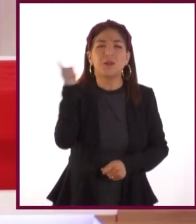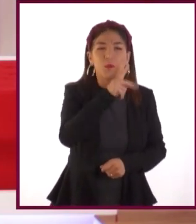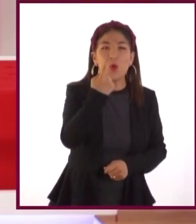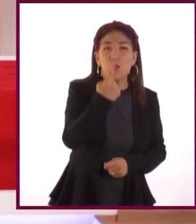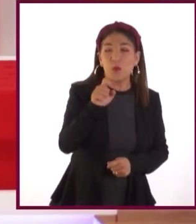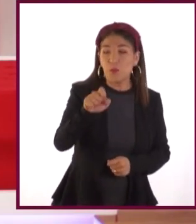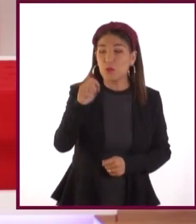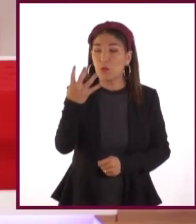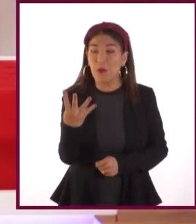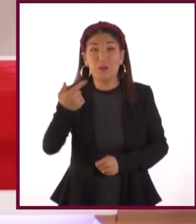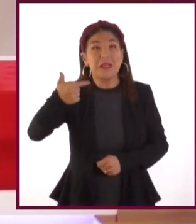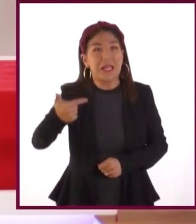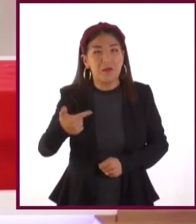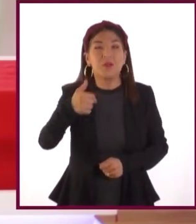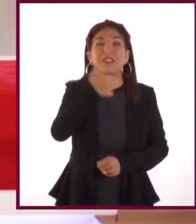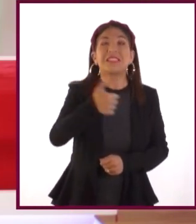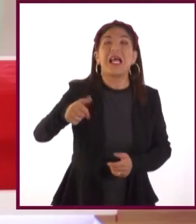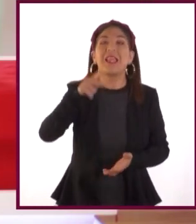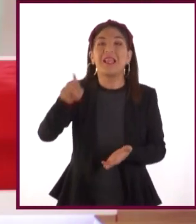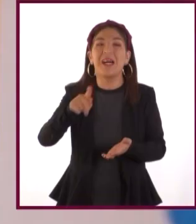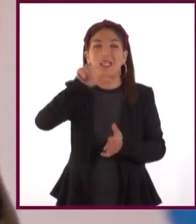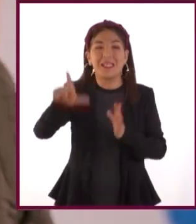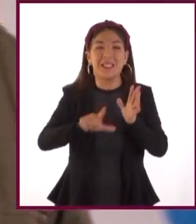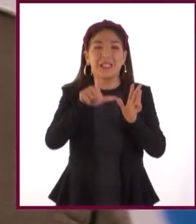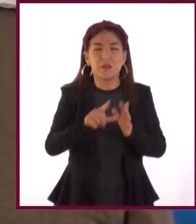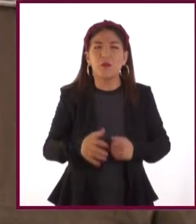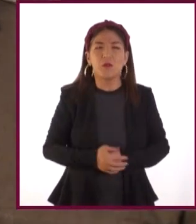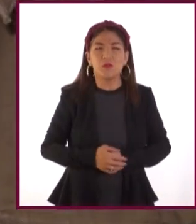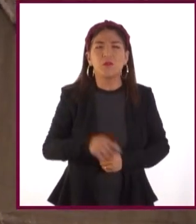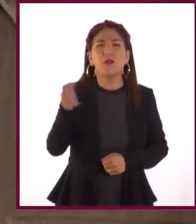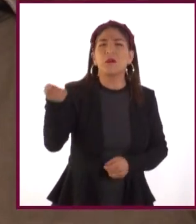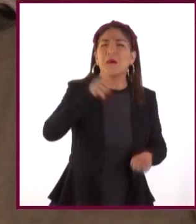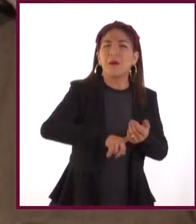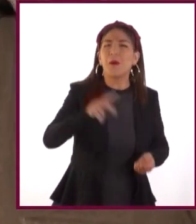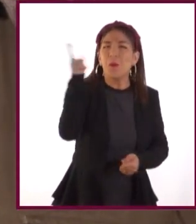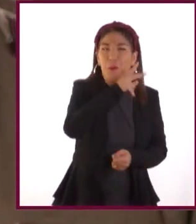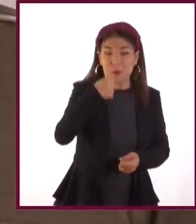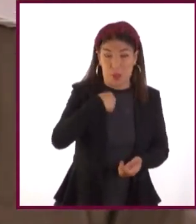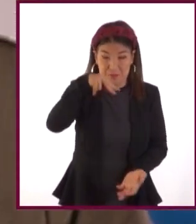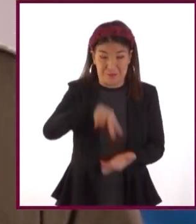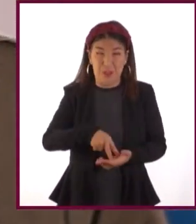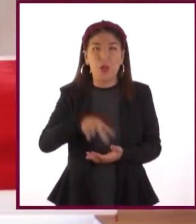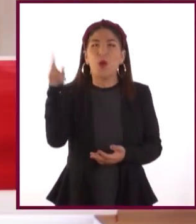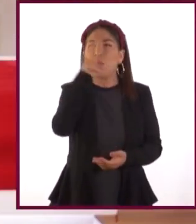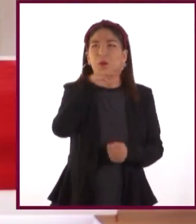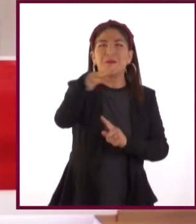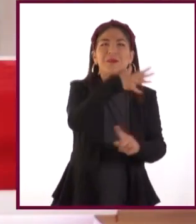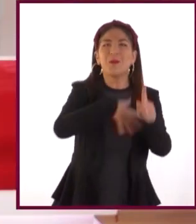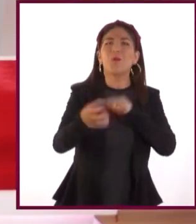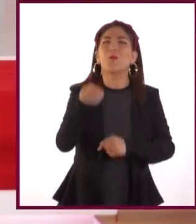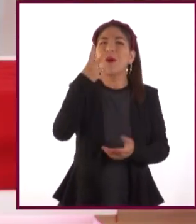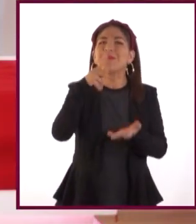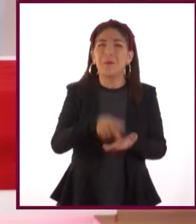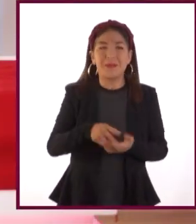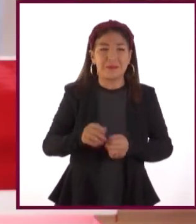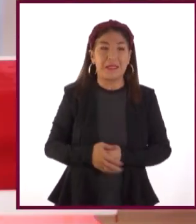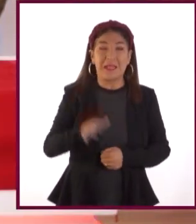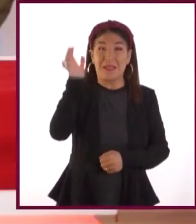nos rodea ejerce una presión constante sobre nosotros y sobre las cosas que nos rodean. Con esto demostramos que una masa de aire tiene